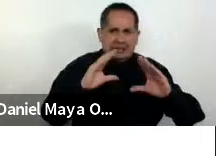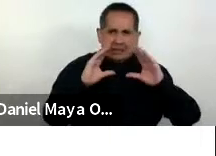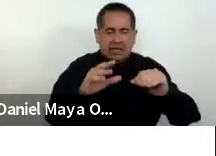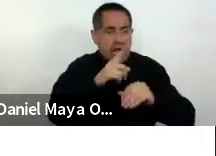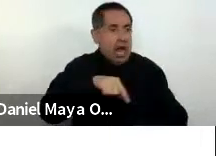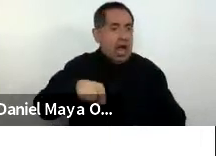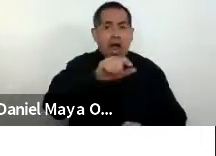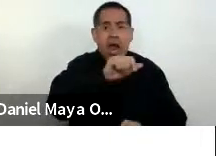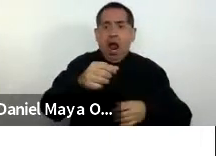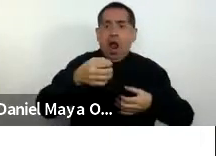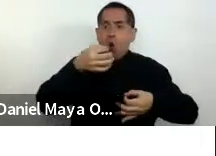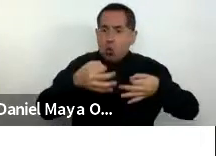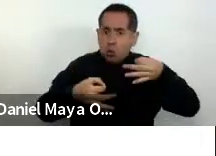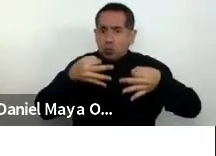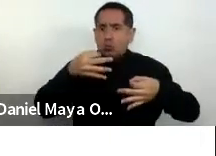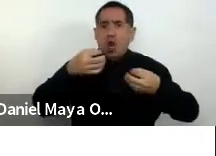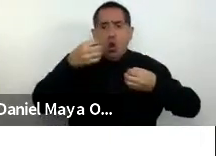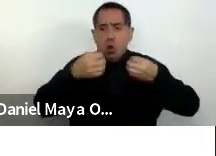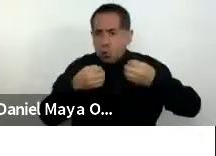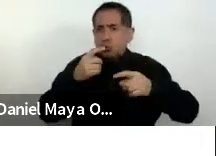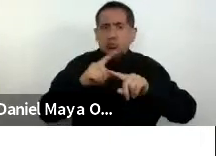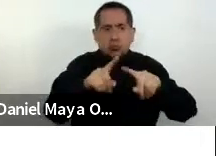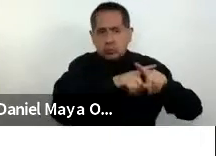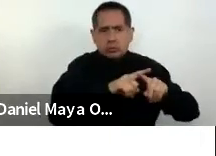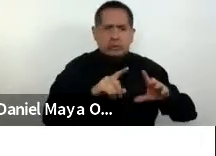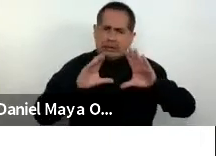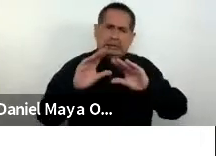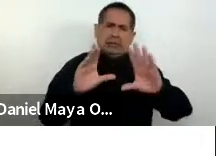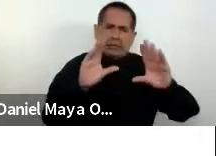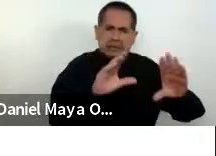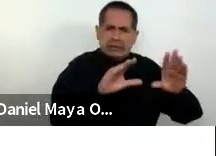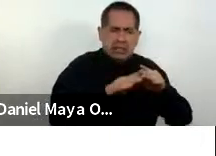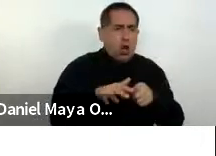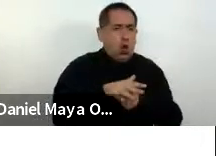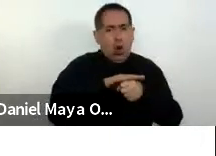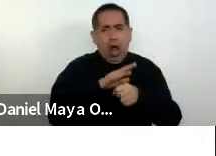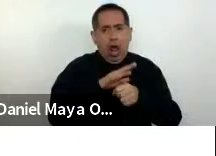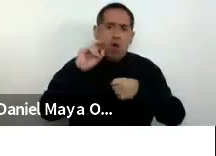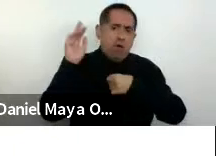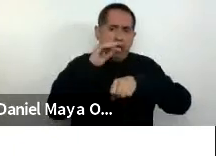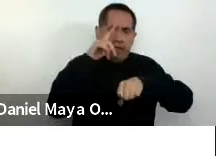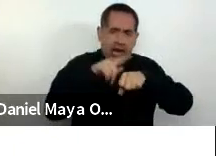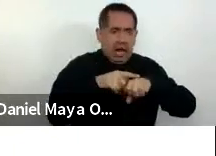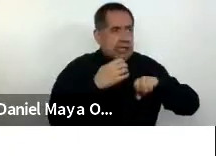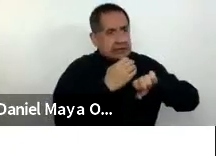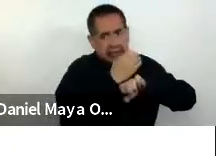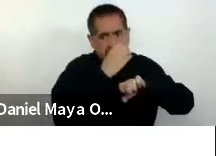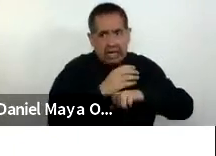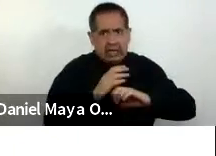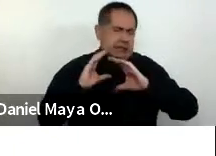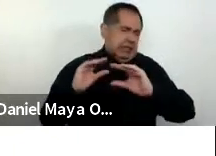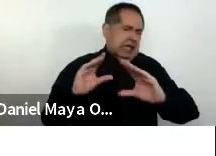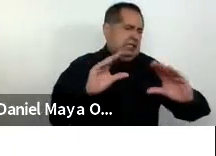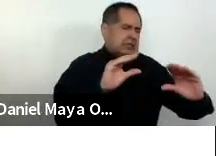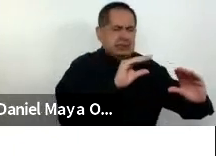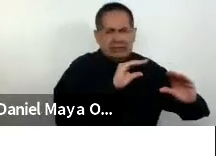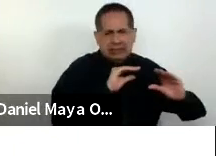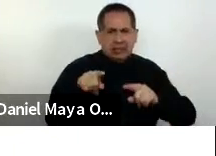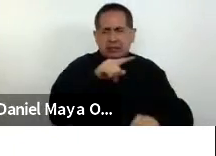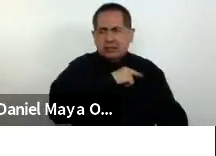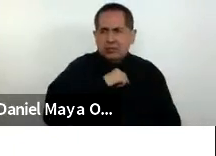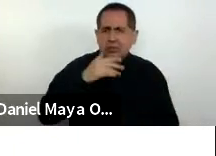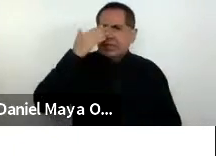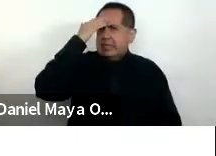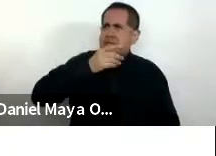poderes judiciales y poderes administrativos, tanto locales como federales, para tener